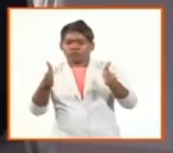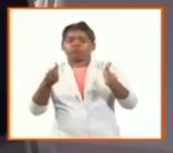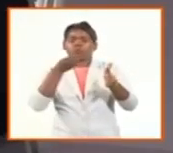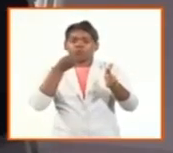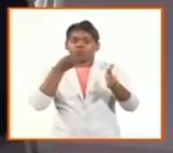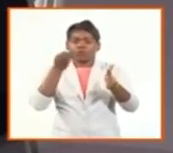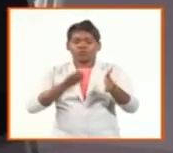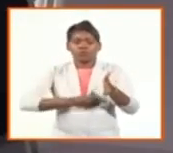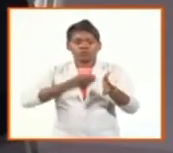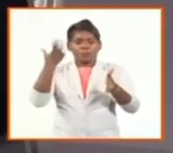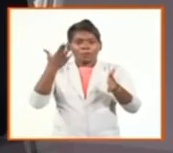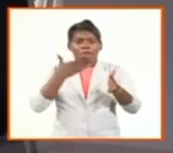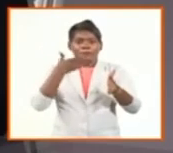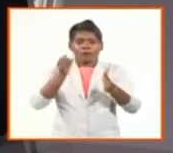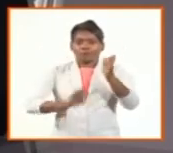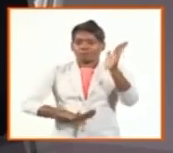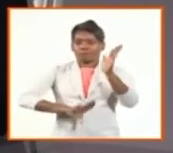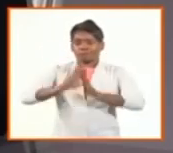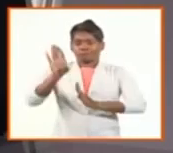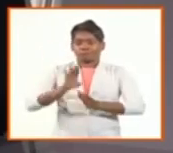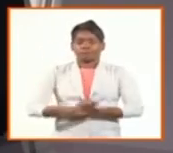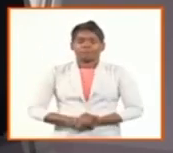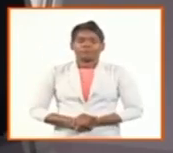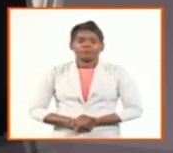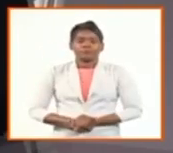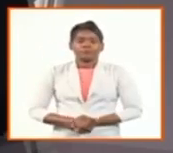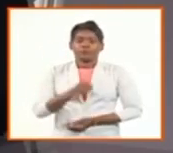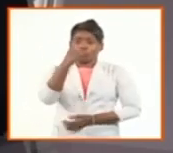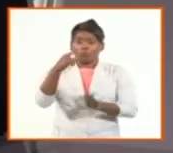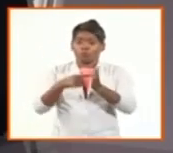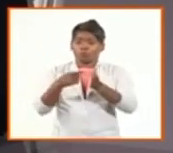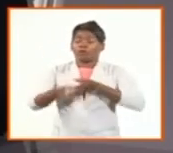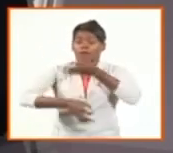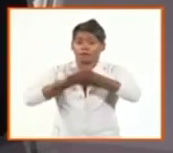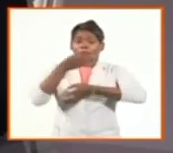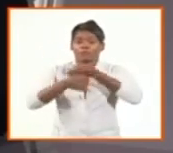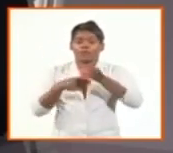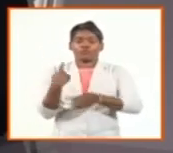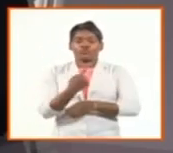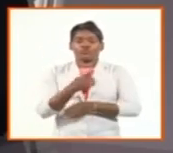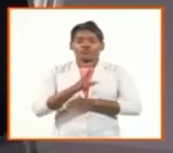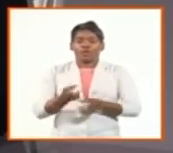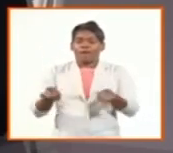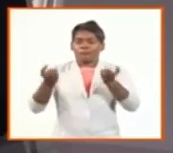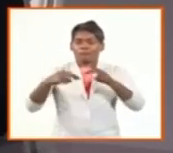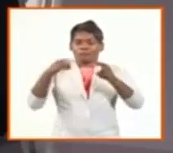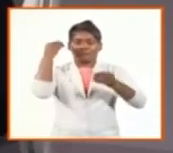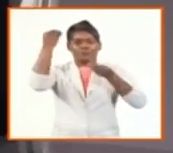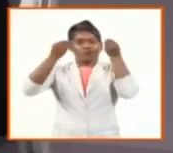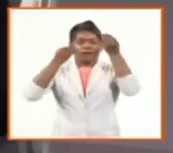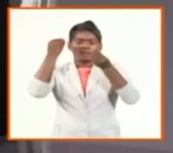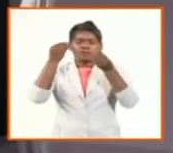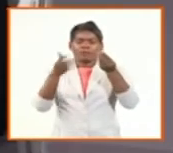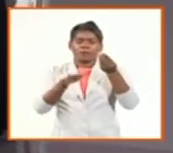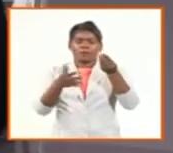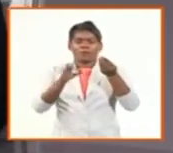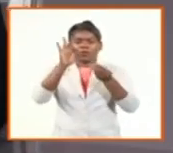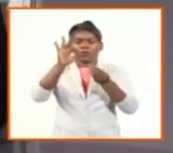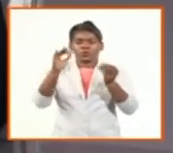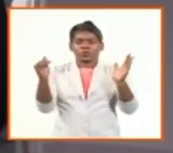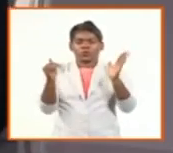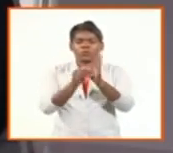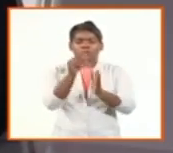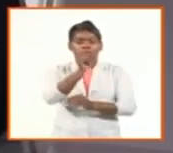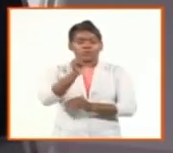Debo informar que por los análisis que hemos estado haciendo, hay alrededor de unos 8.000 trabajadores por